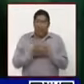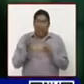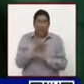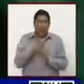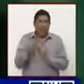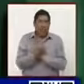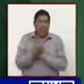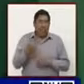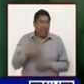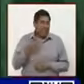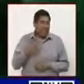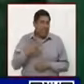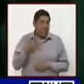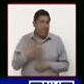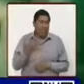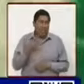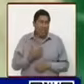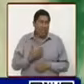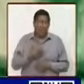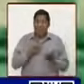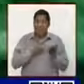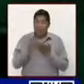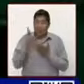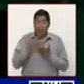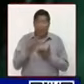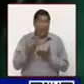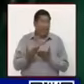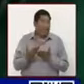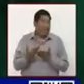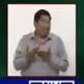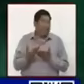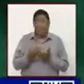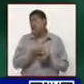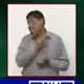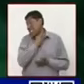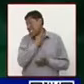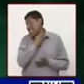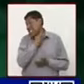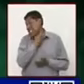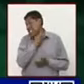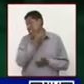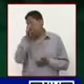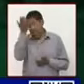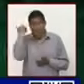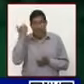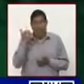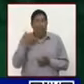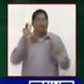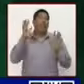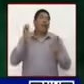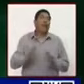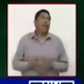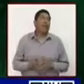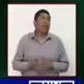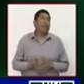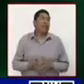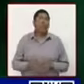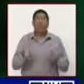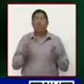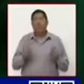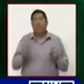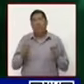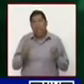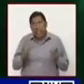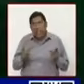situación. Se siente, ¿no? Ah, se siente. ¿Es verdad, pero que hay un vampiro acá? ¿Estela? Bueno, en realidad no se tiene